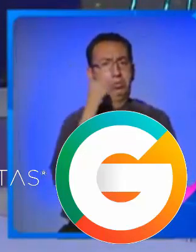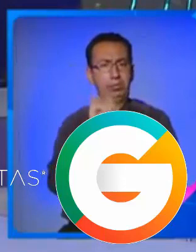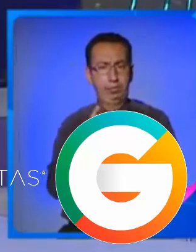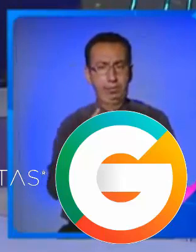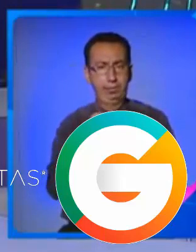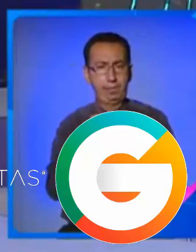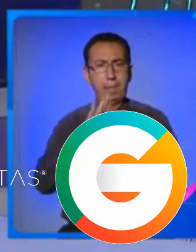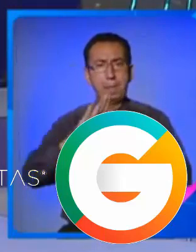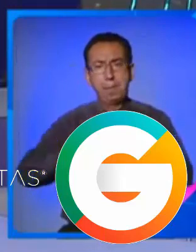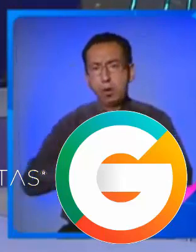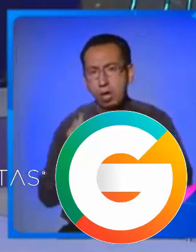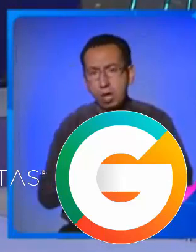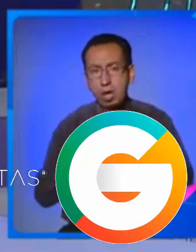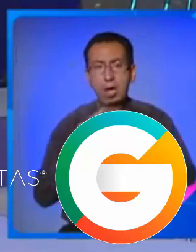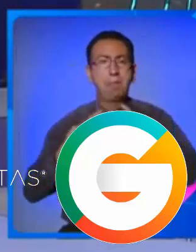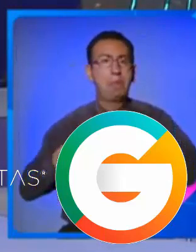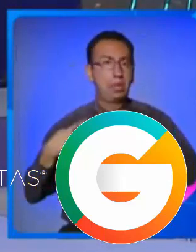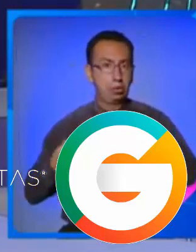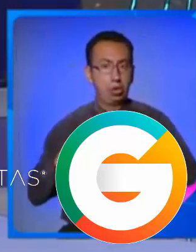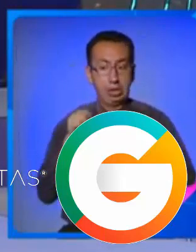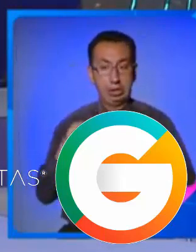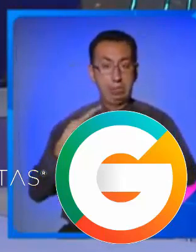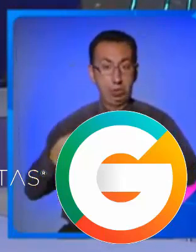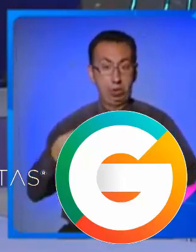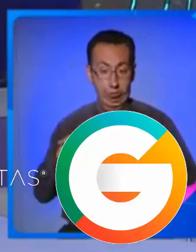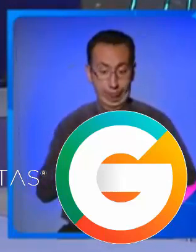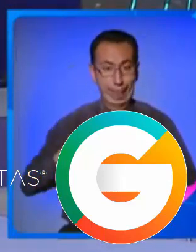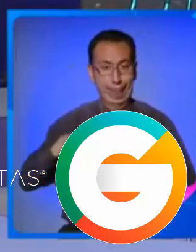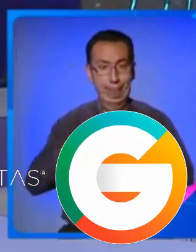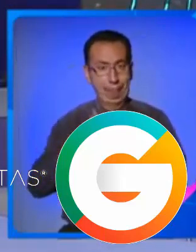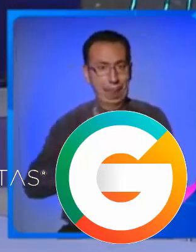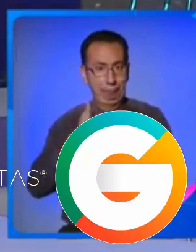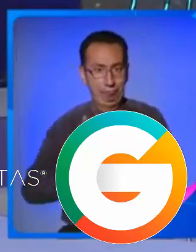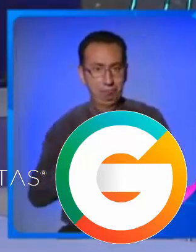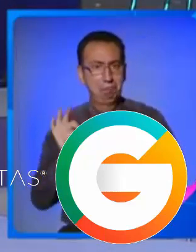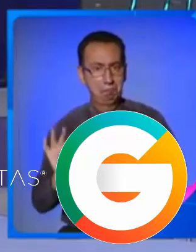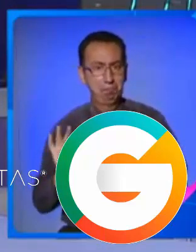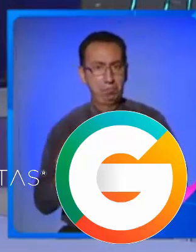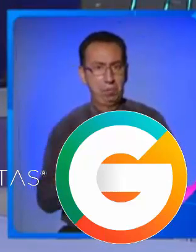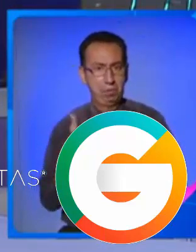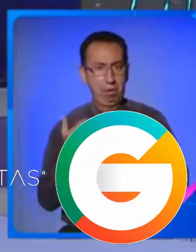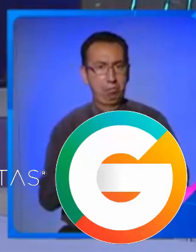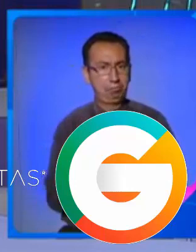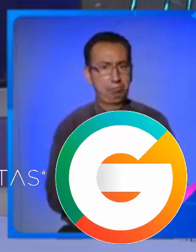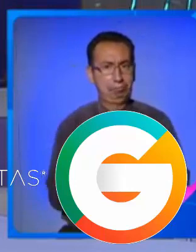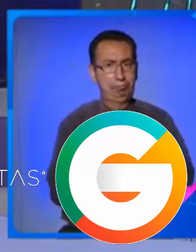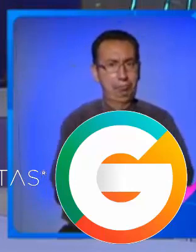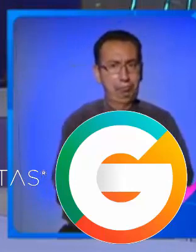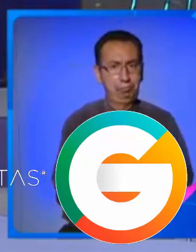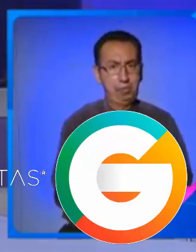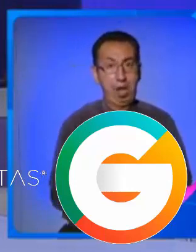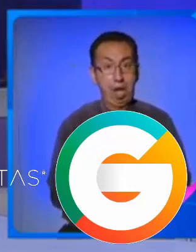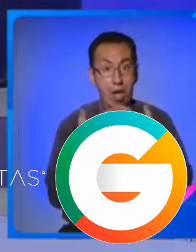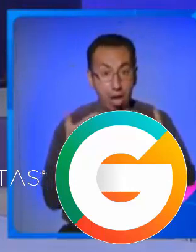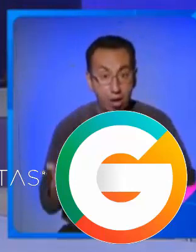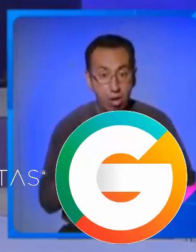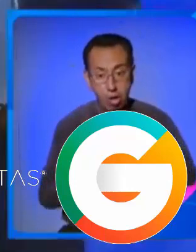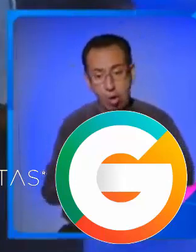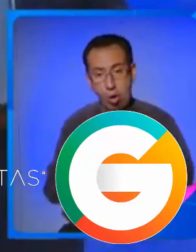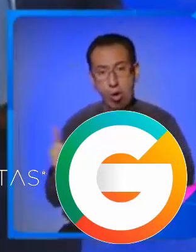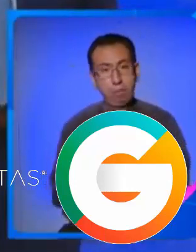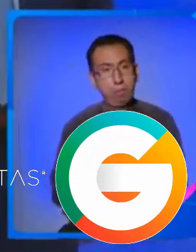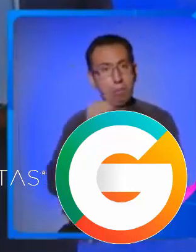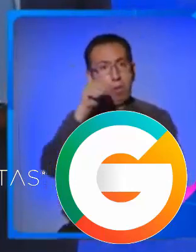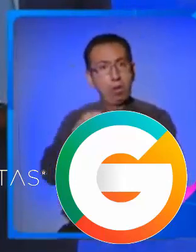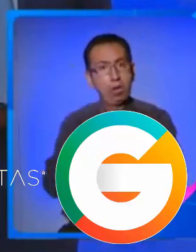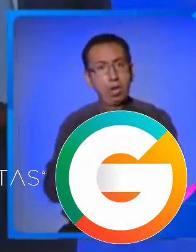porque la participación de la sociedad fue fundamental. Así cerramos este operativo y ahora avanzamos con la implementación